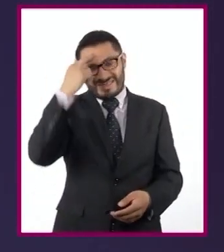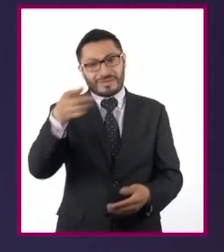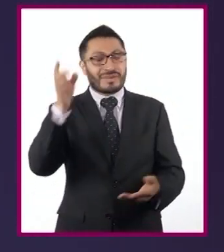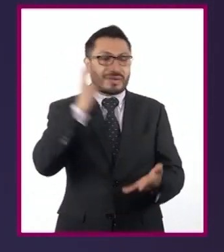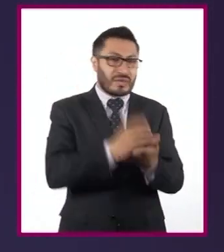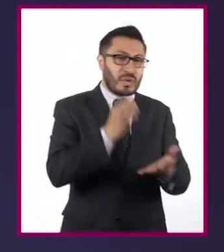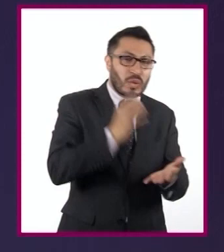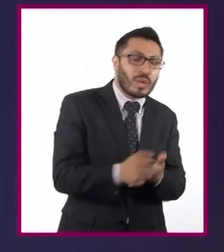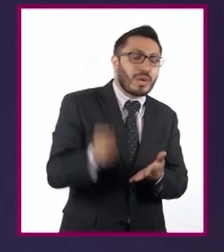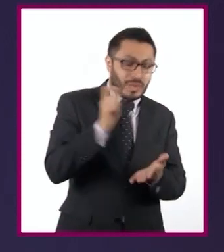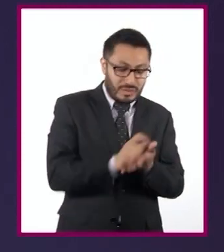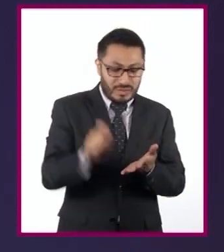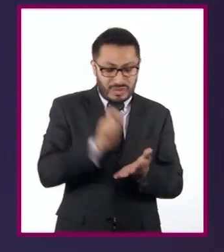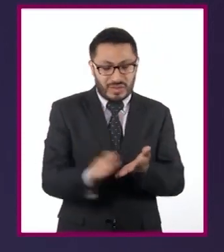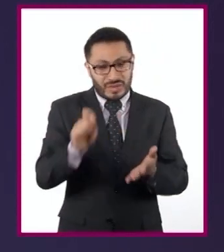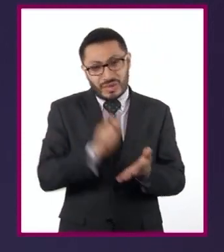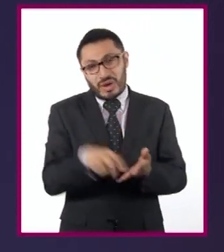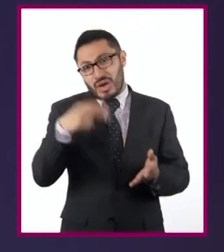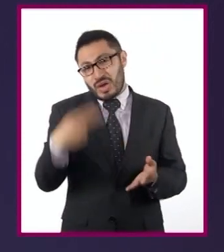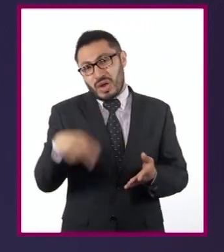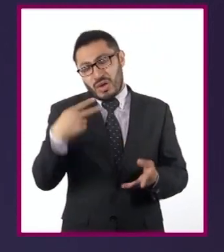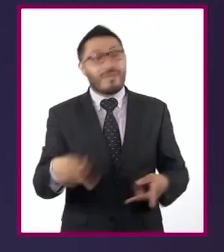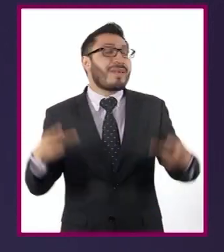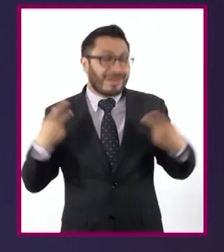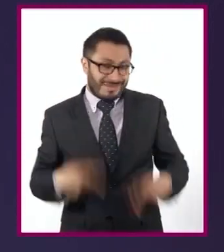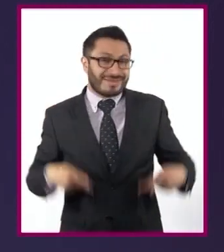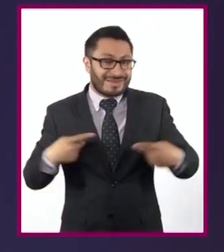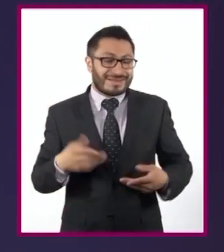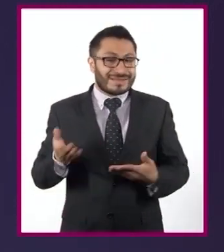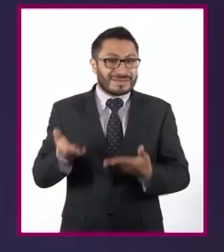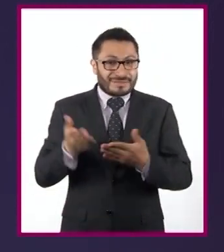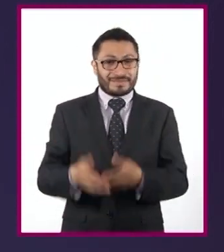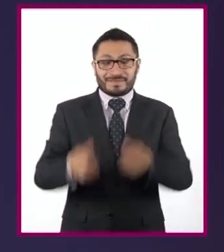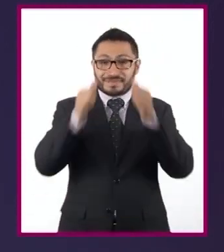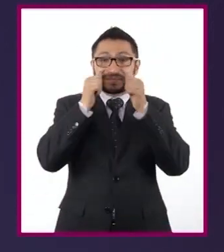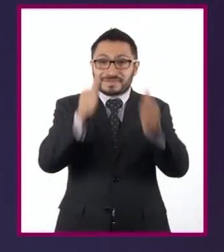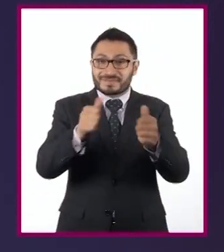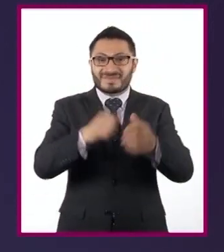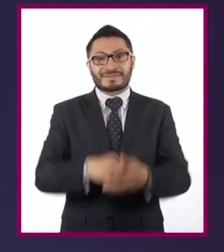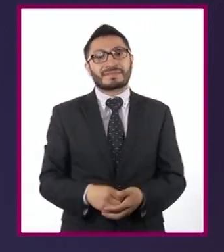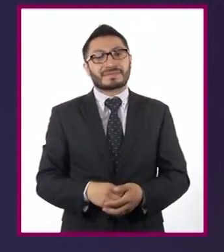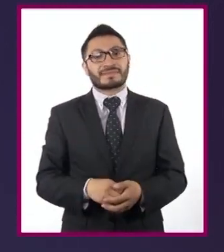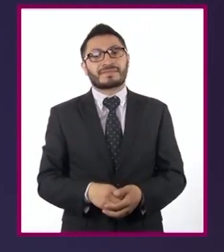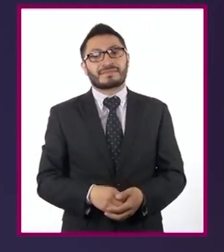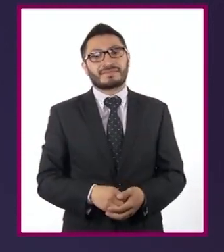su cuaderno anoten los nombres de algunos de estos personajes. Presten mucha atención.